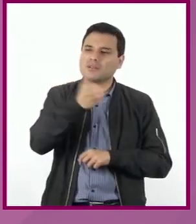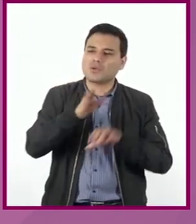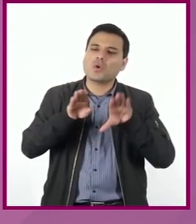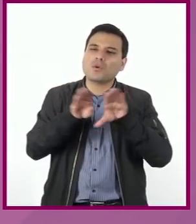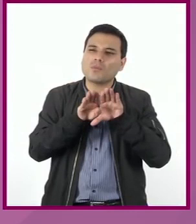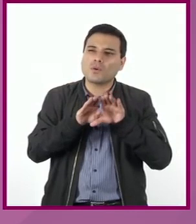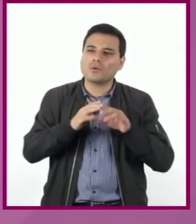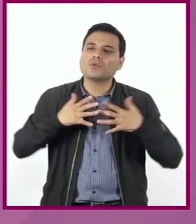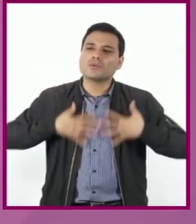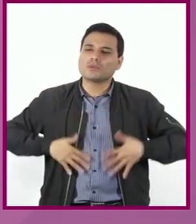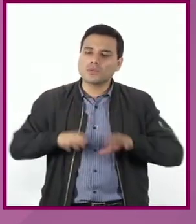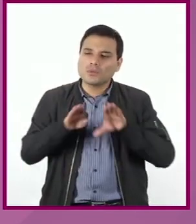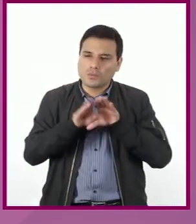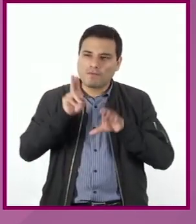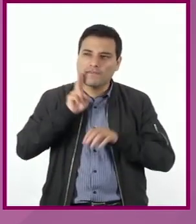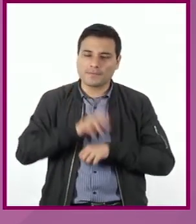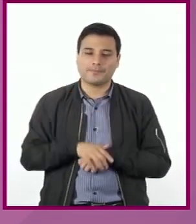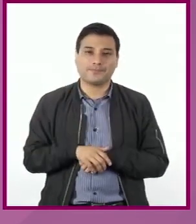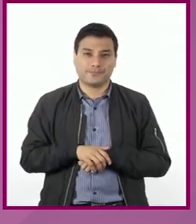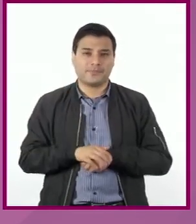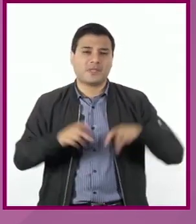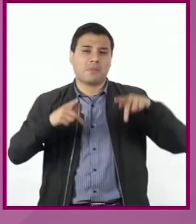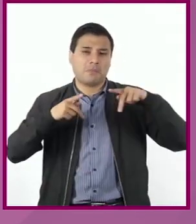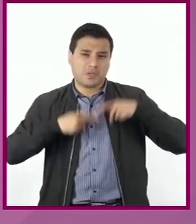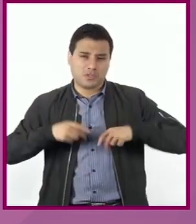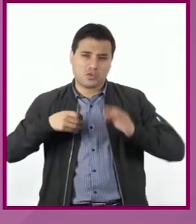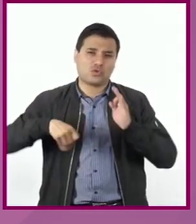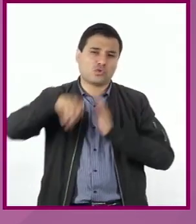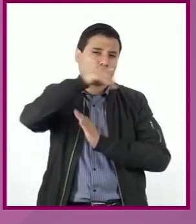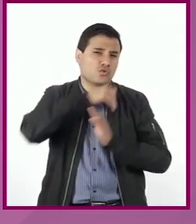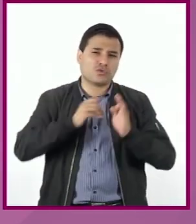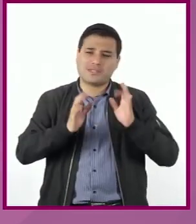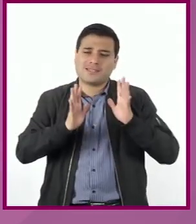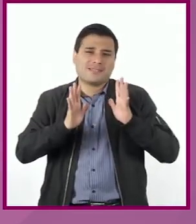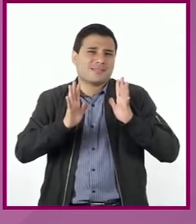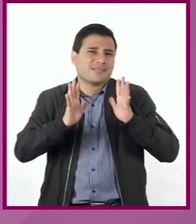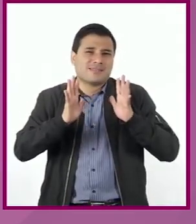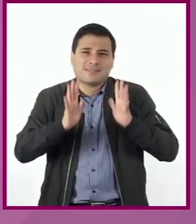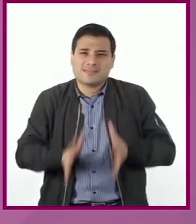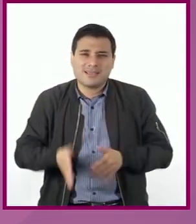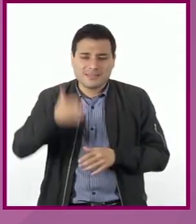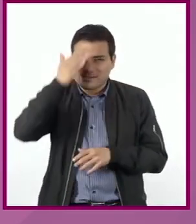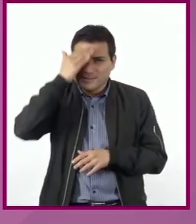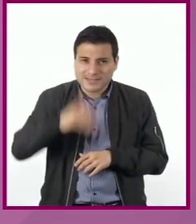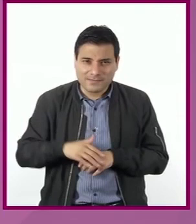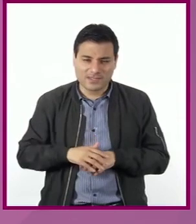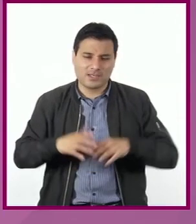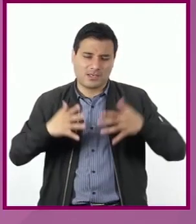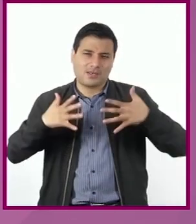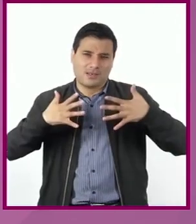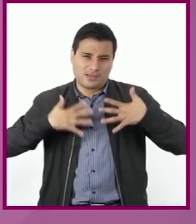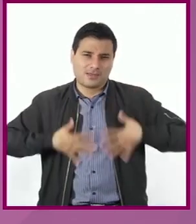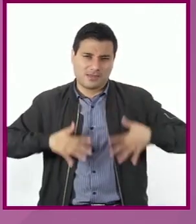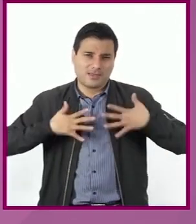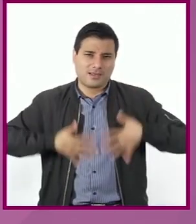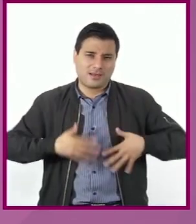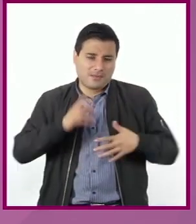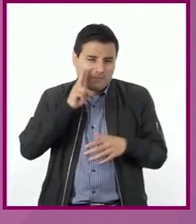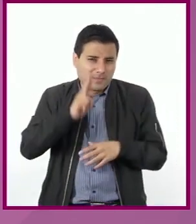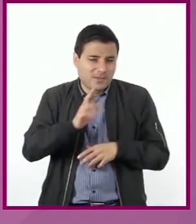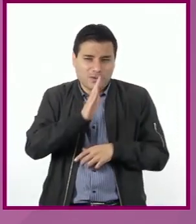cosas. Todos los habitantes de la ciudad estaban informados de la particular virtud de aquella tela, y todos